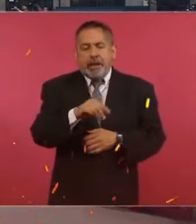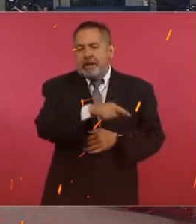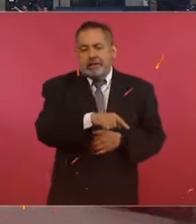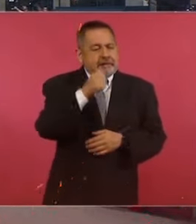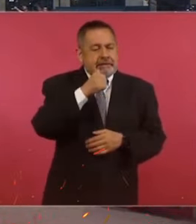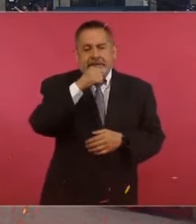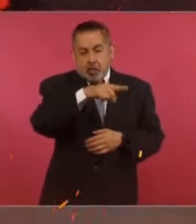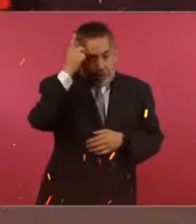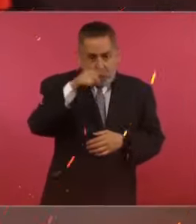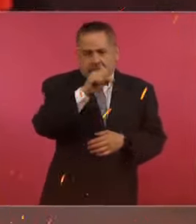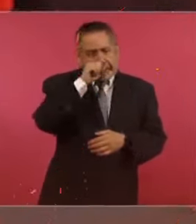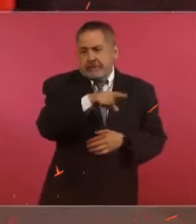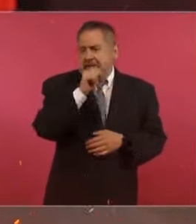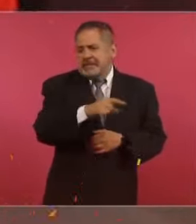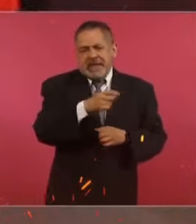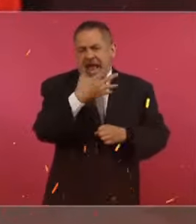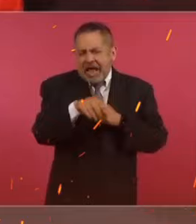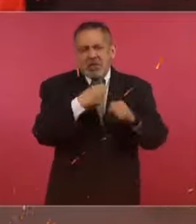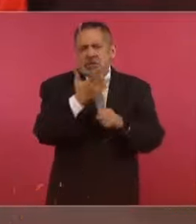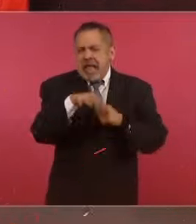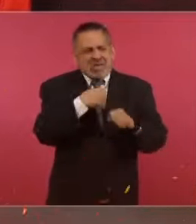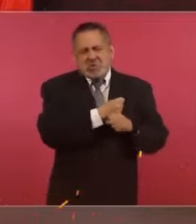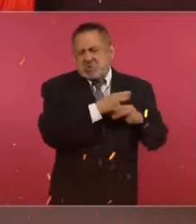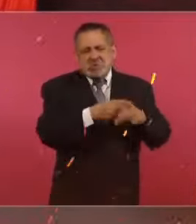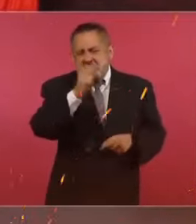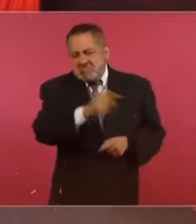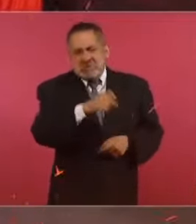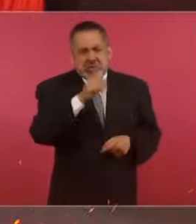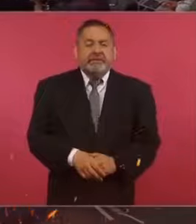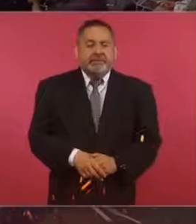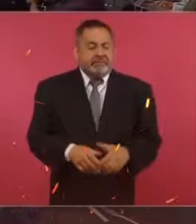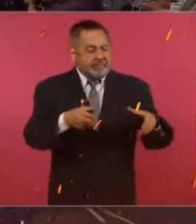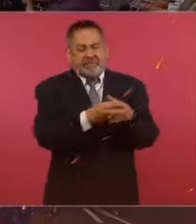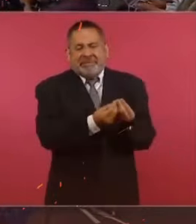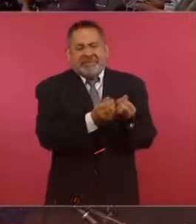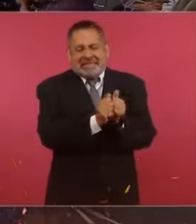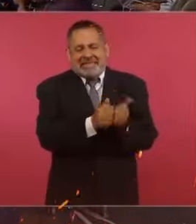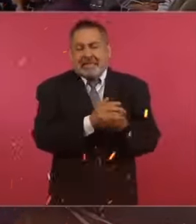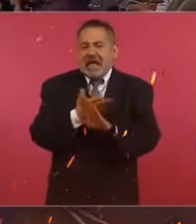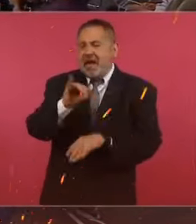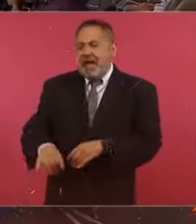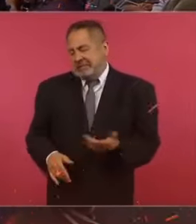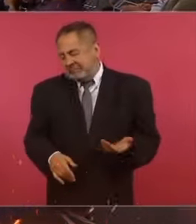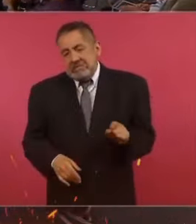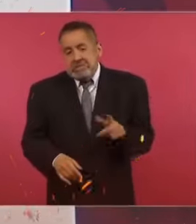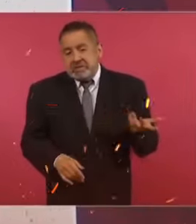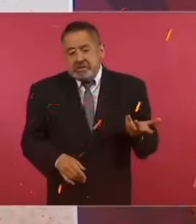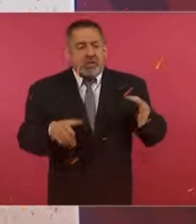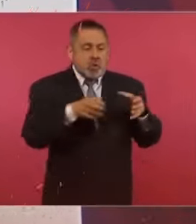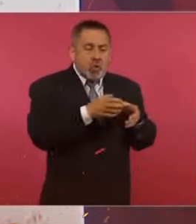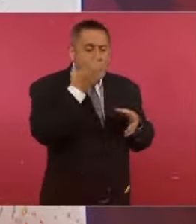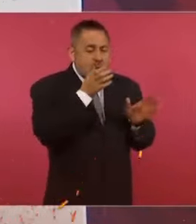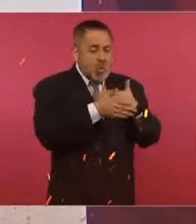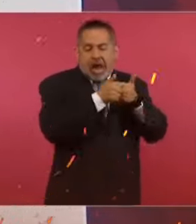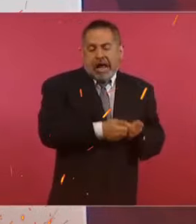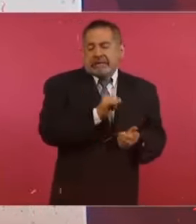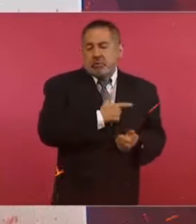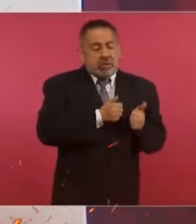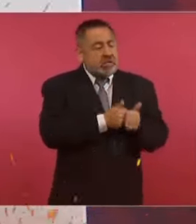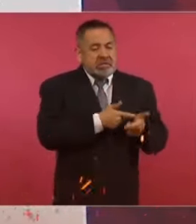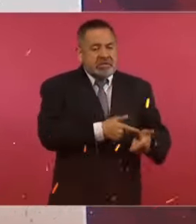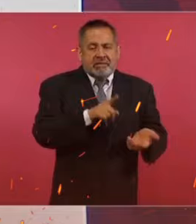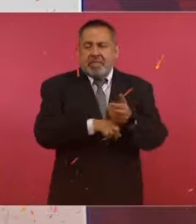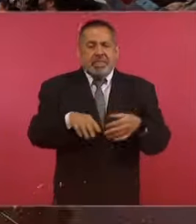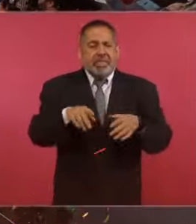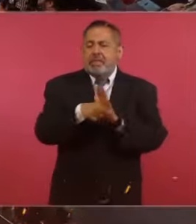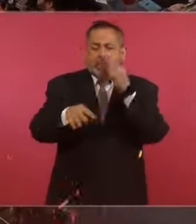dedicado por décadas a manipular. Pues es un periodismo conservador, reaccionario, un